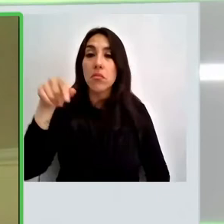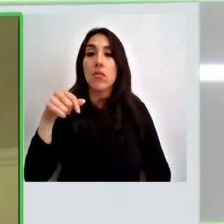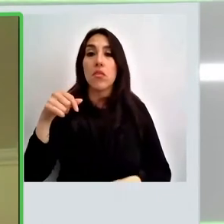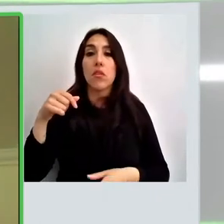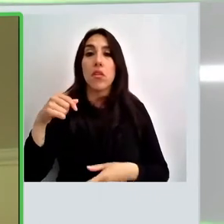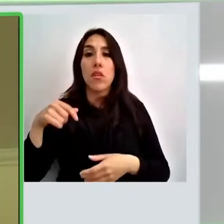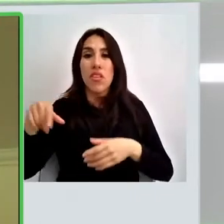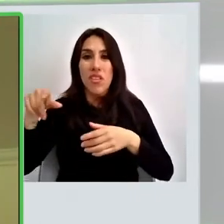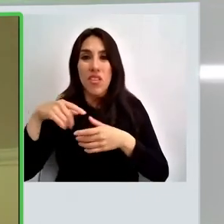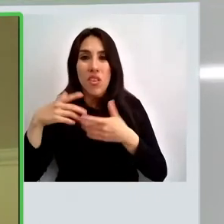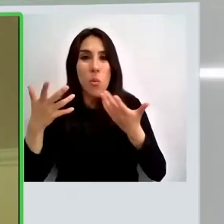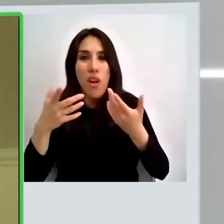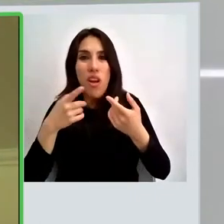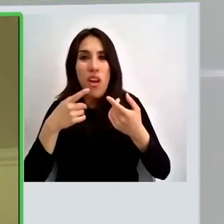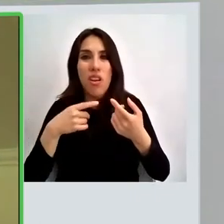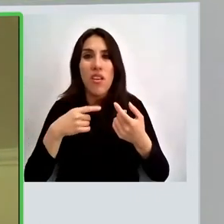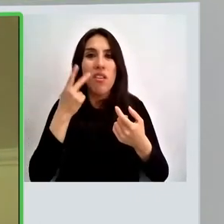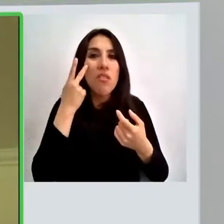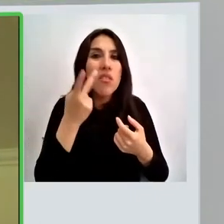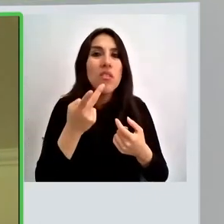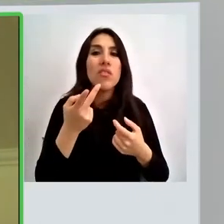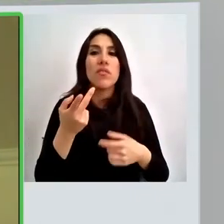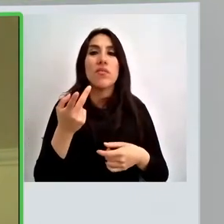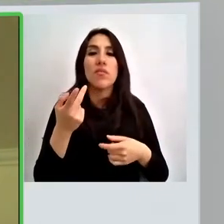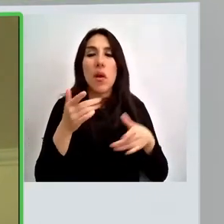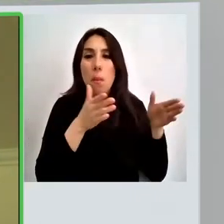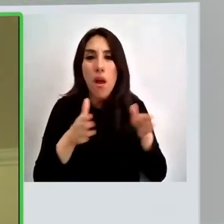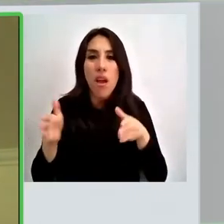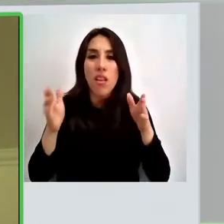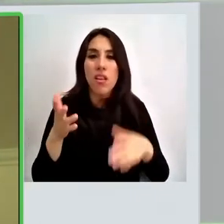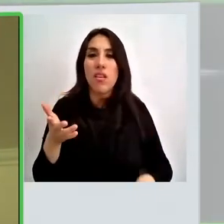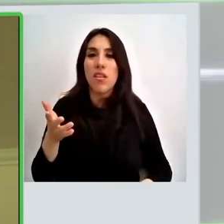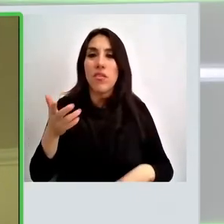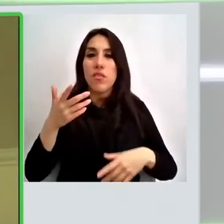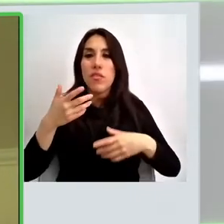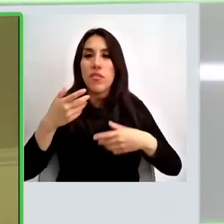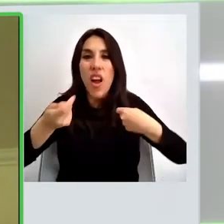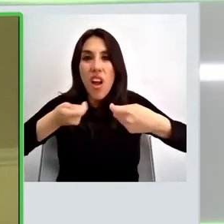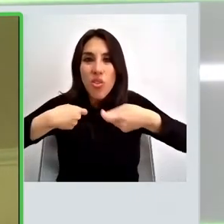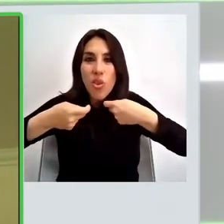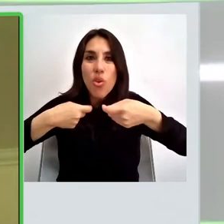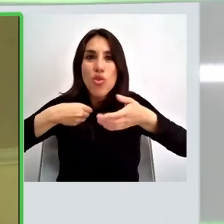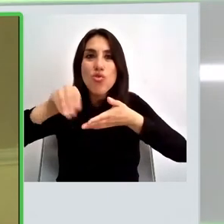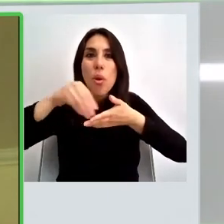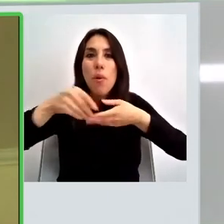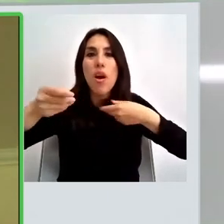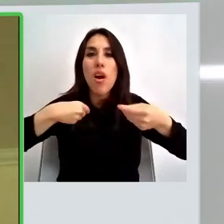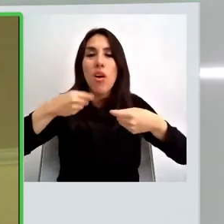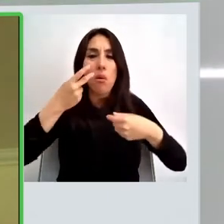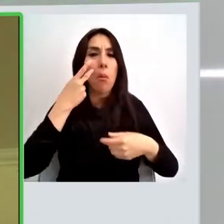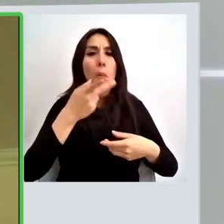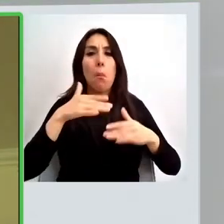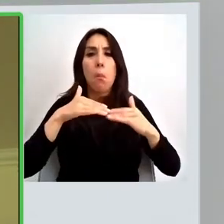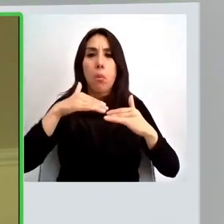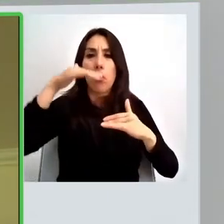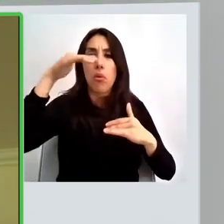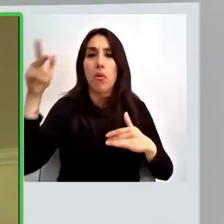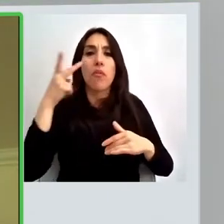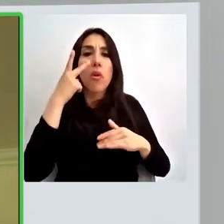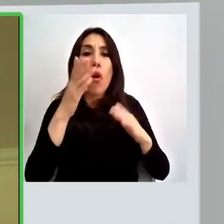muchísimo yo vi las bodegas en terreno y había muy pocos errores